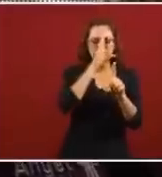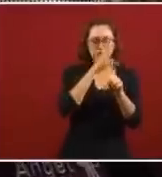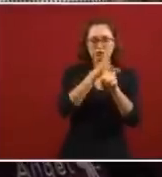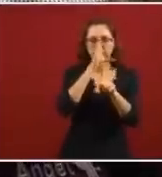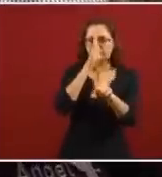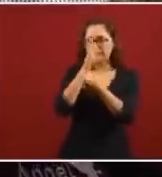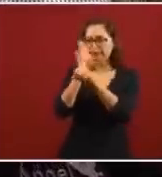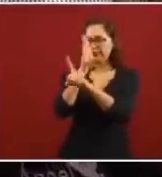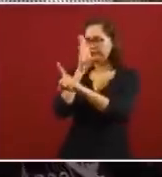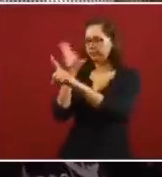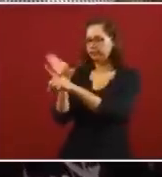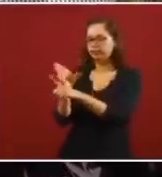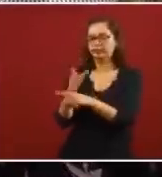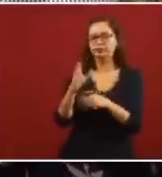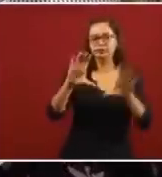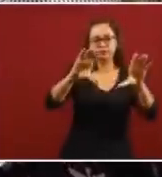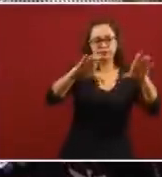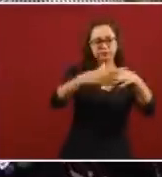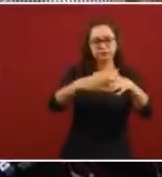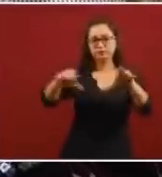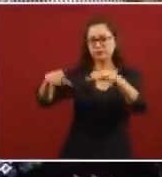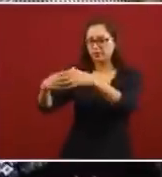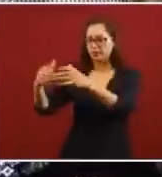región indígena.